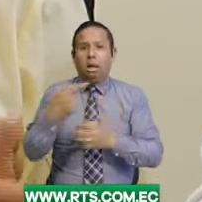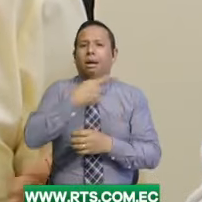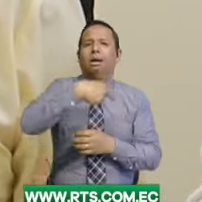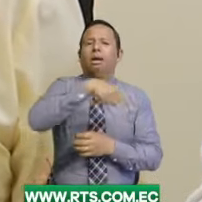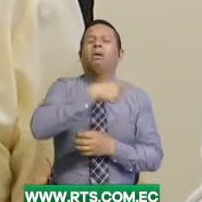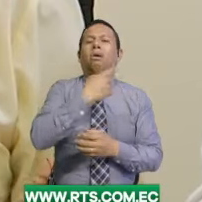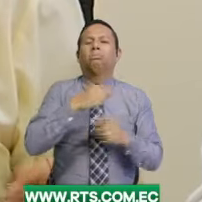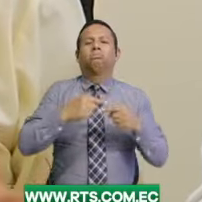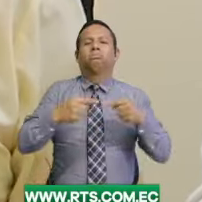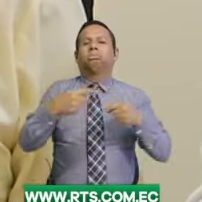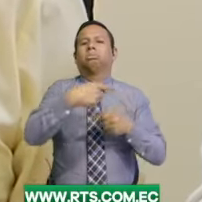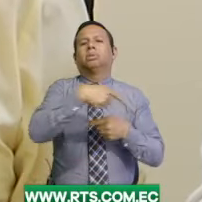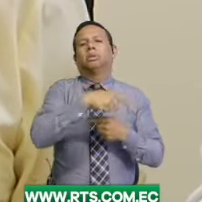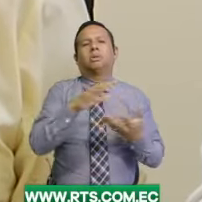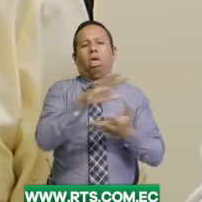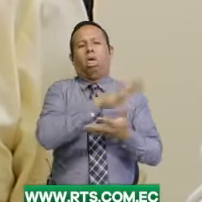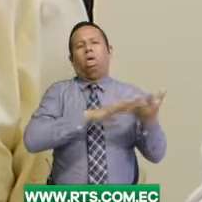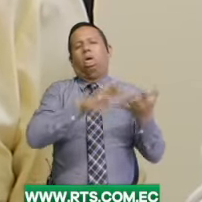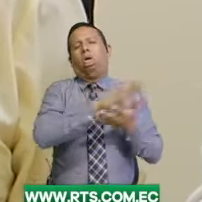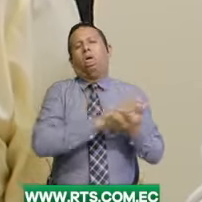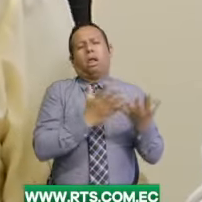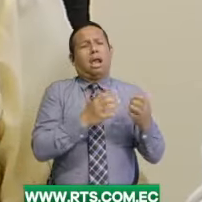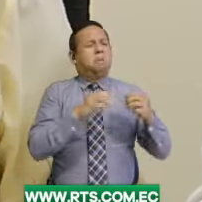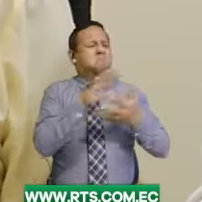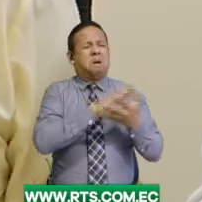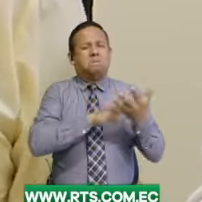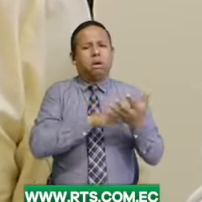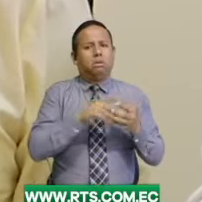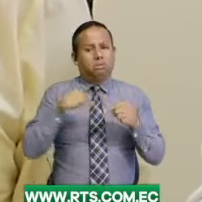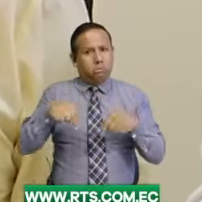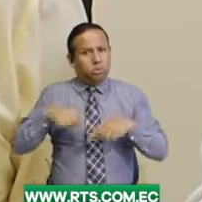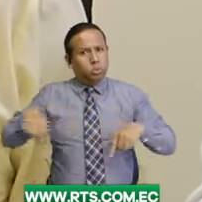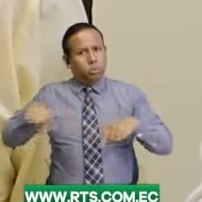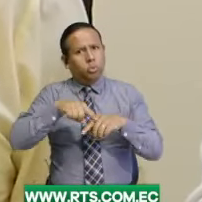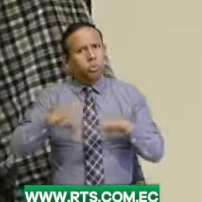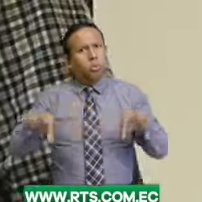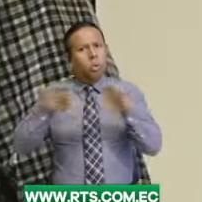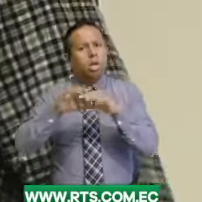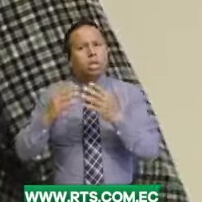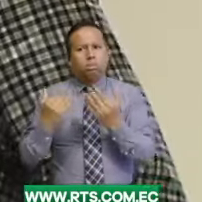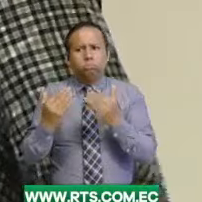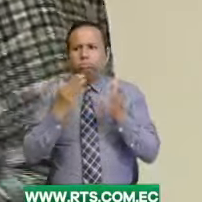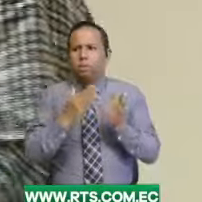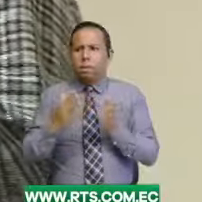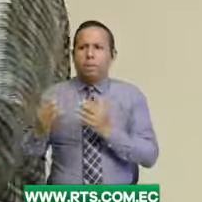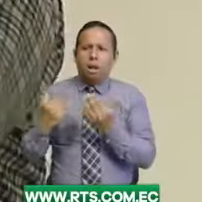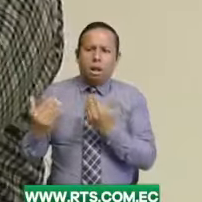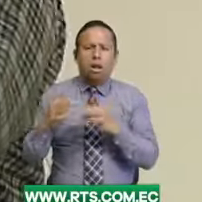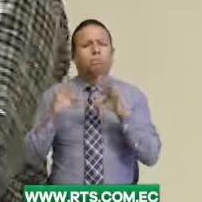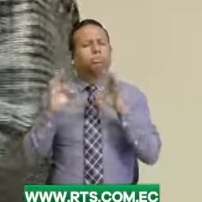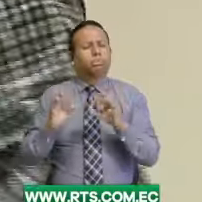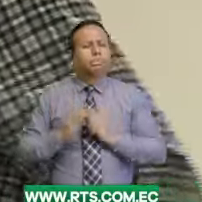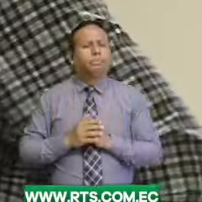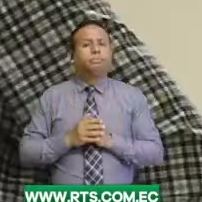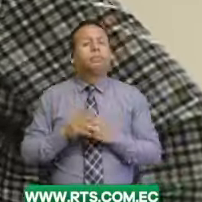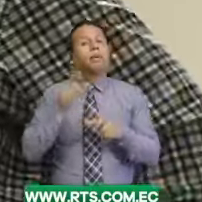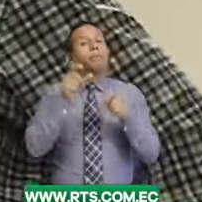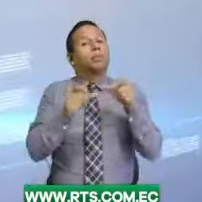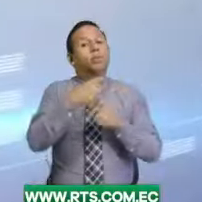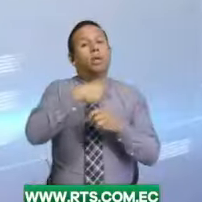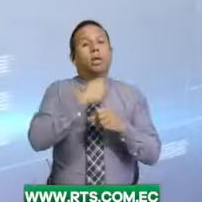pero aquí están los ordenados. Los desordenados son los que quieren causar desmanes. Asimismo, quienes están a cargo de la transportación